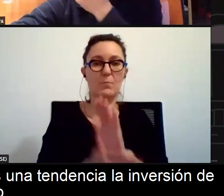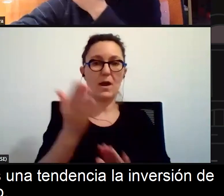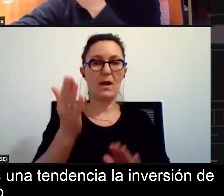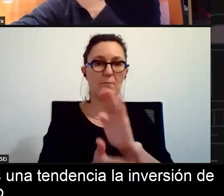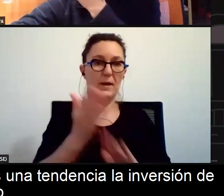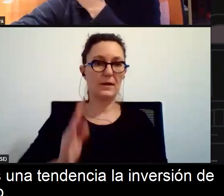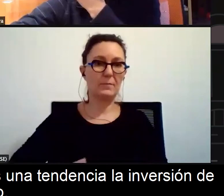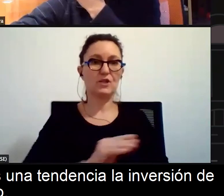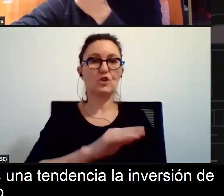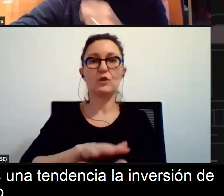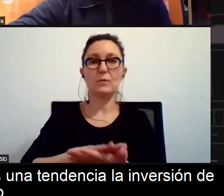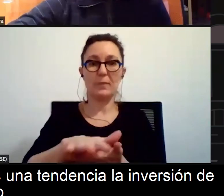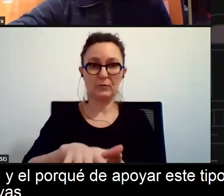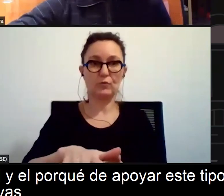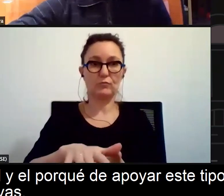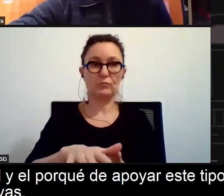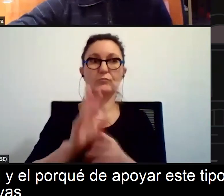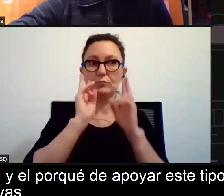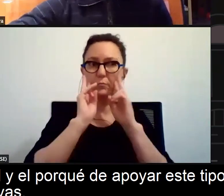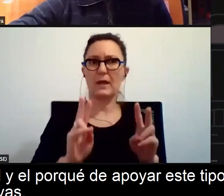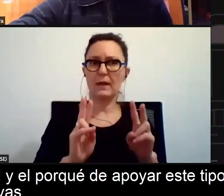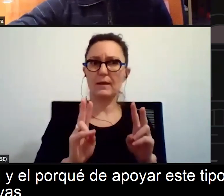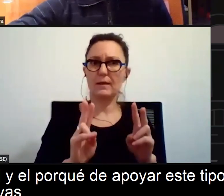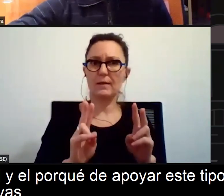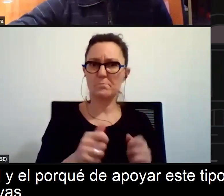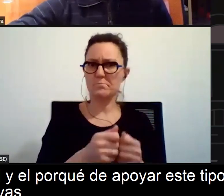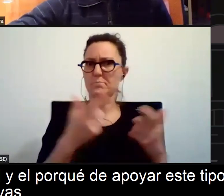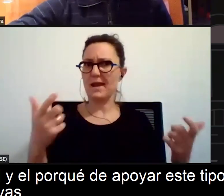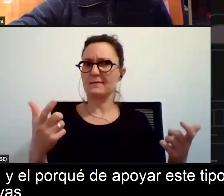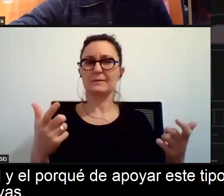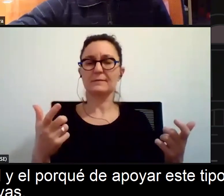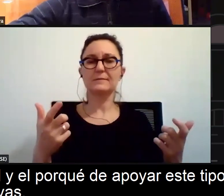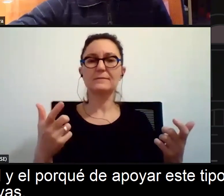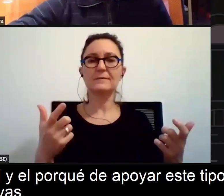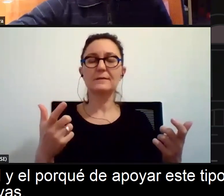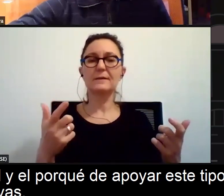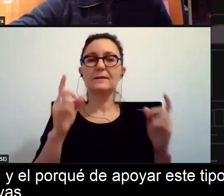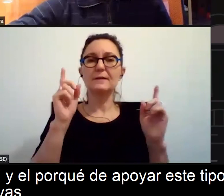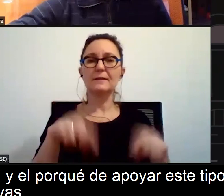de impacto. Cada vez se está viendo pues la